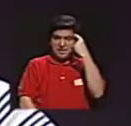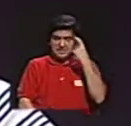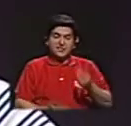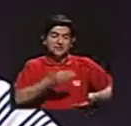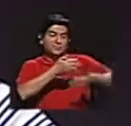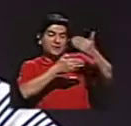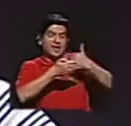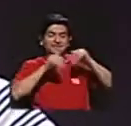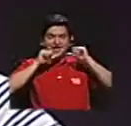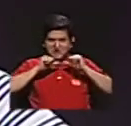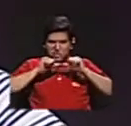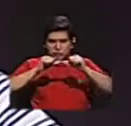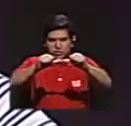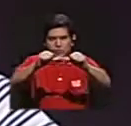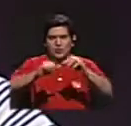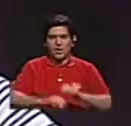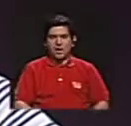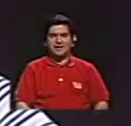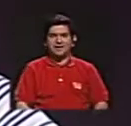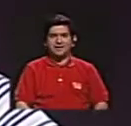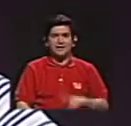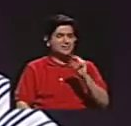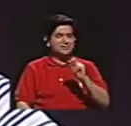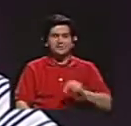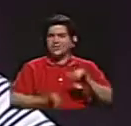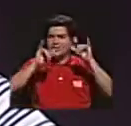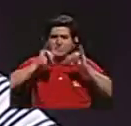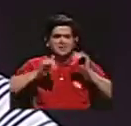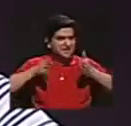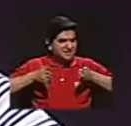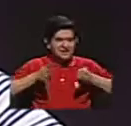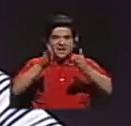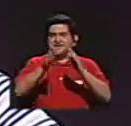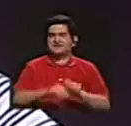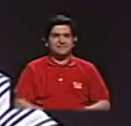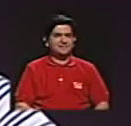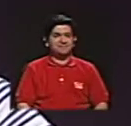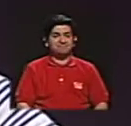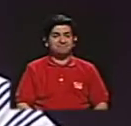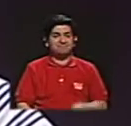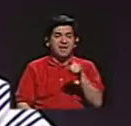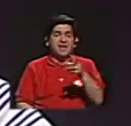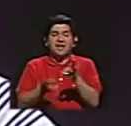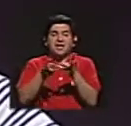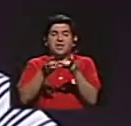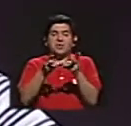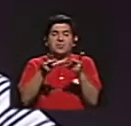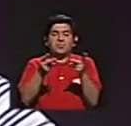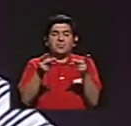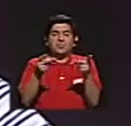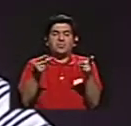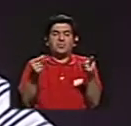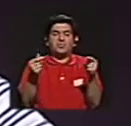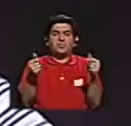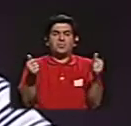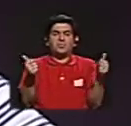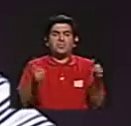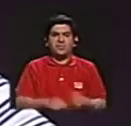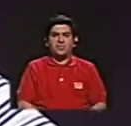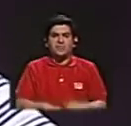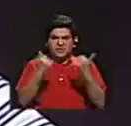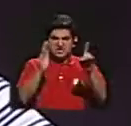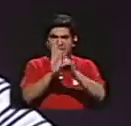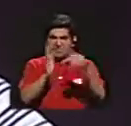atrás vengan, si no se le da mantenimiento a esa ruta, se va desapareciendo. Entonces, el derecho que